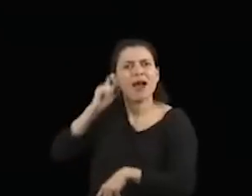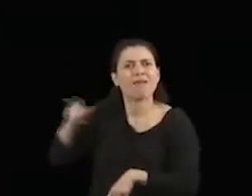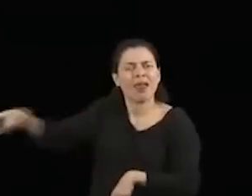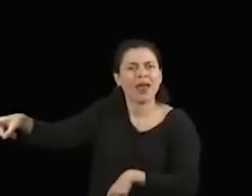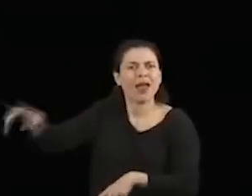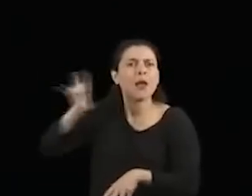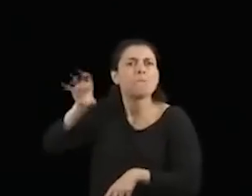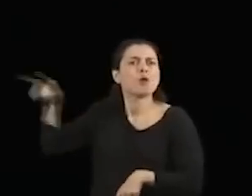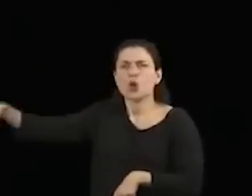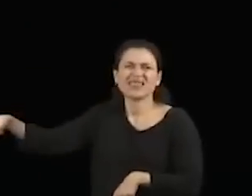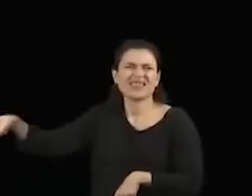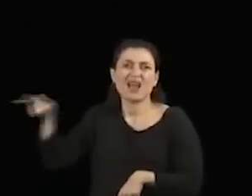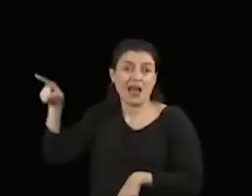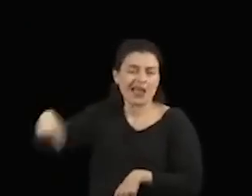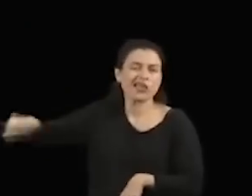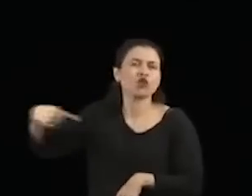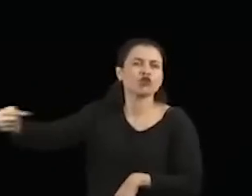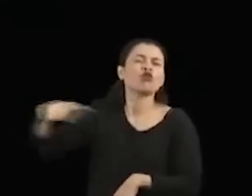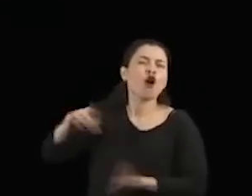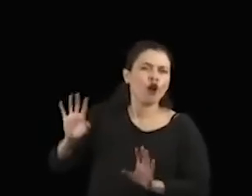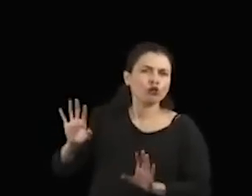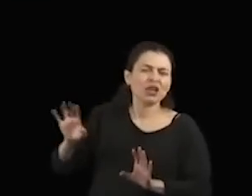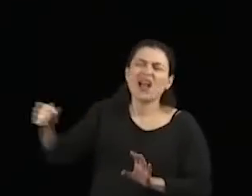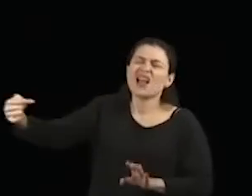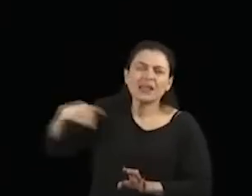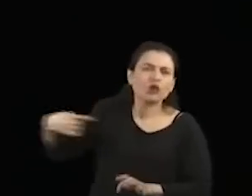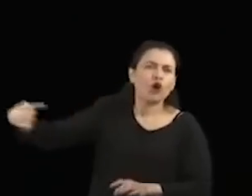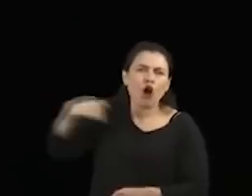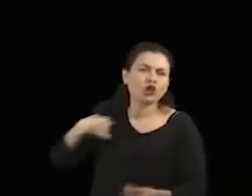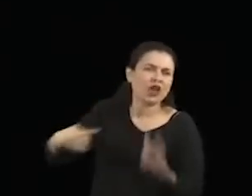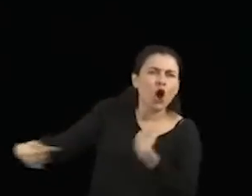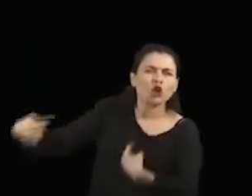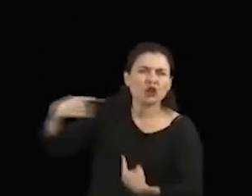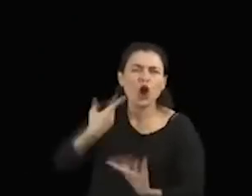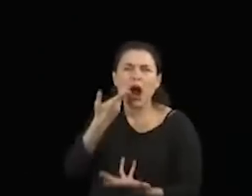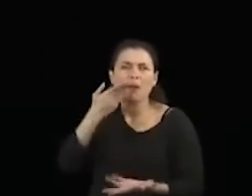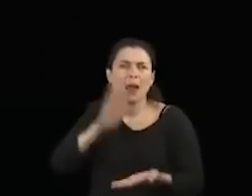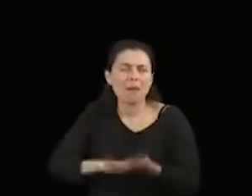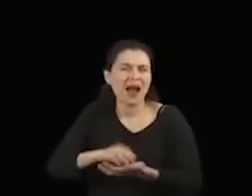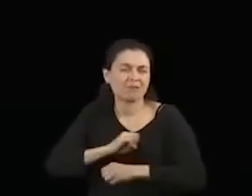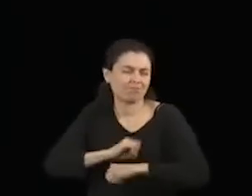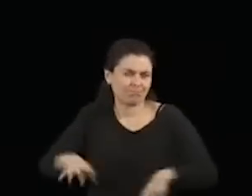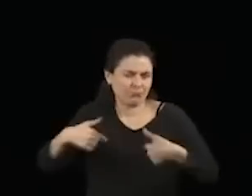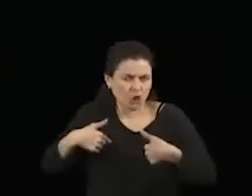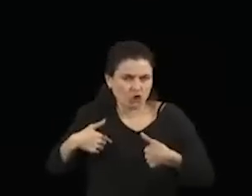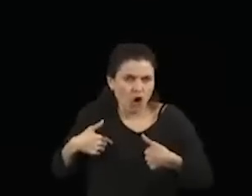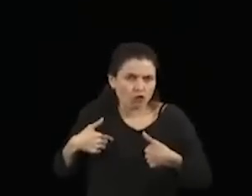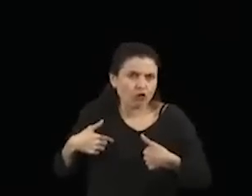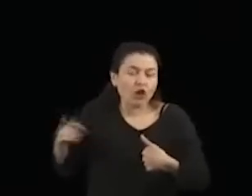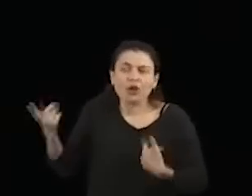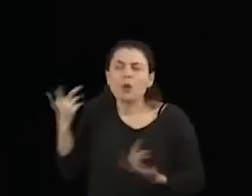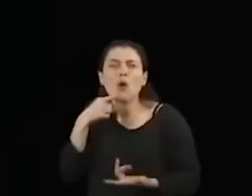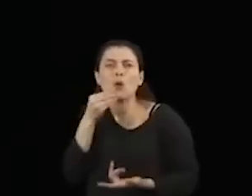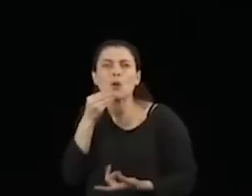de pauta a medios para ensuciarnos y para tapar, digamos, las macanas que hace.